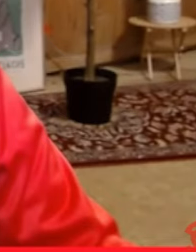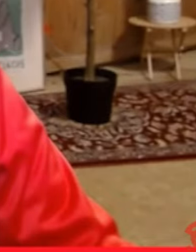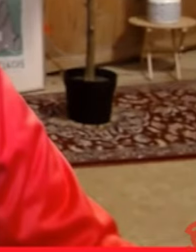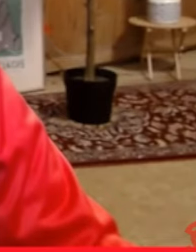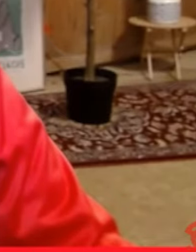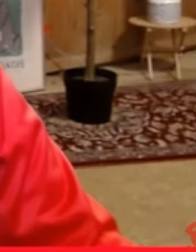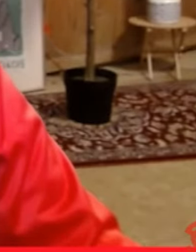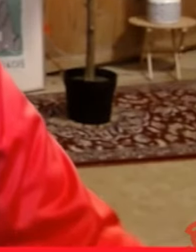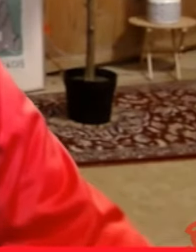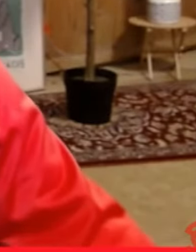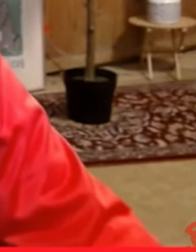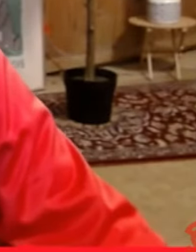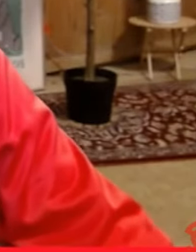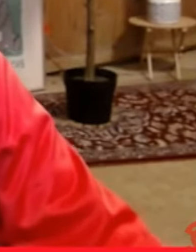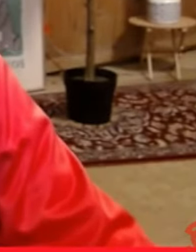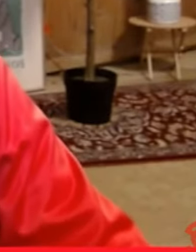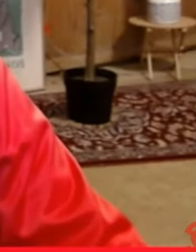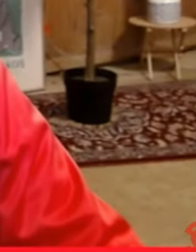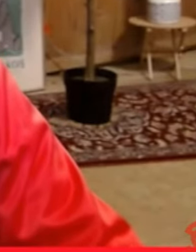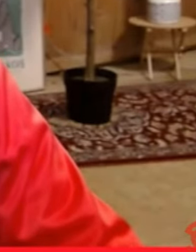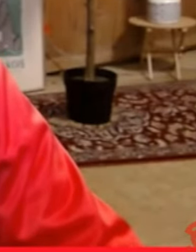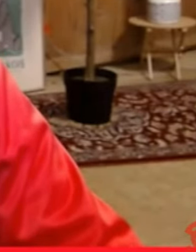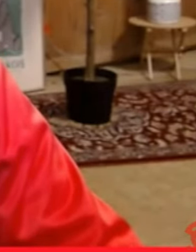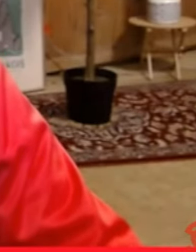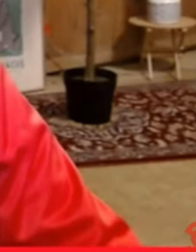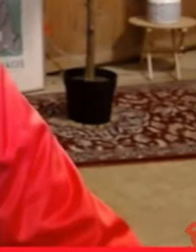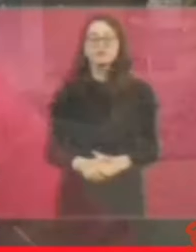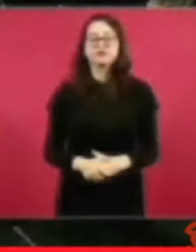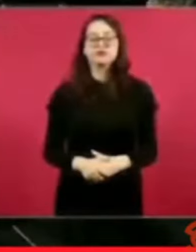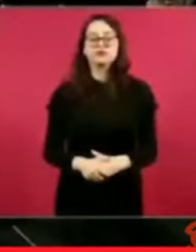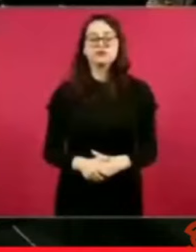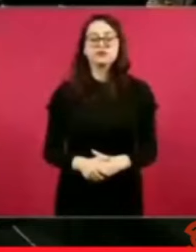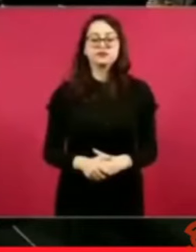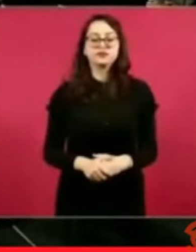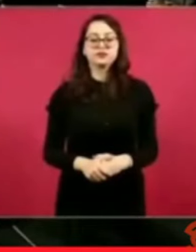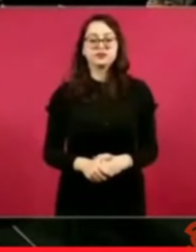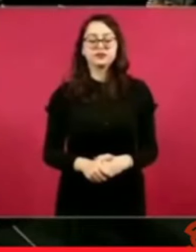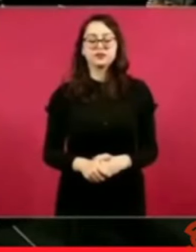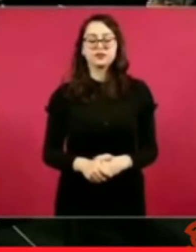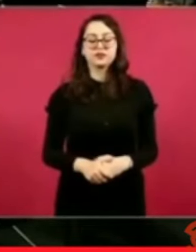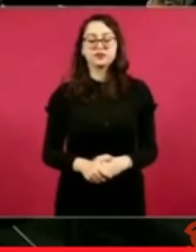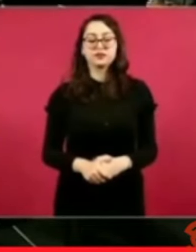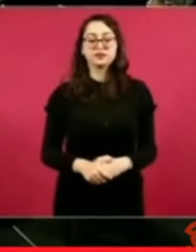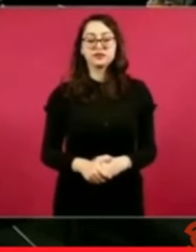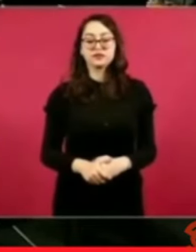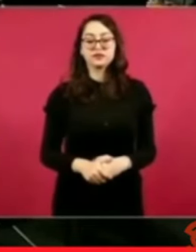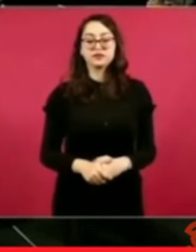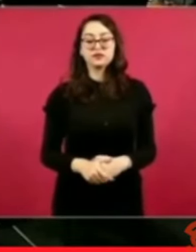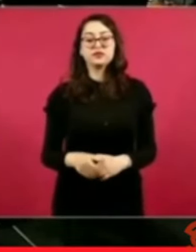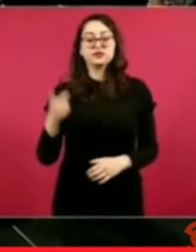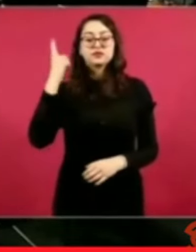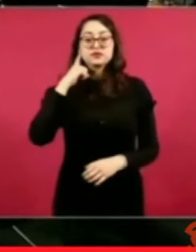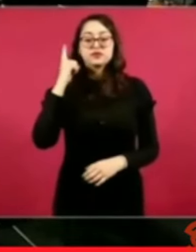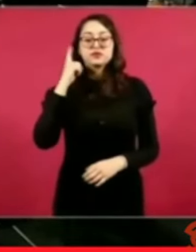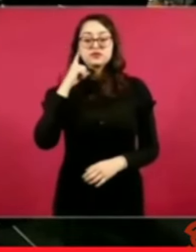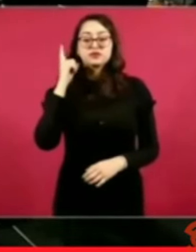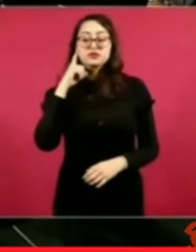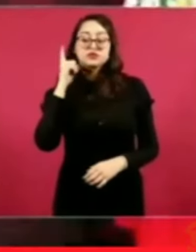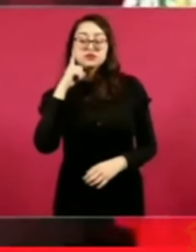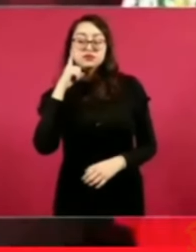verdaderamente jocoso. Creo que vale la pena que lo retomemos. Ahora ya me enteré de que una